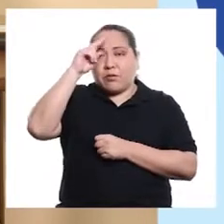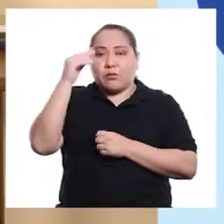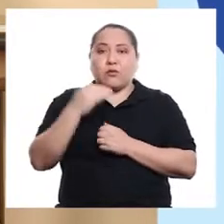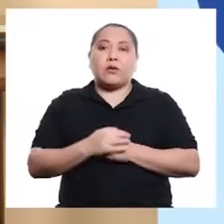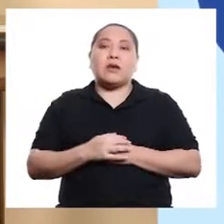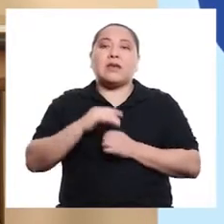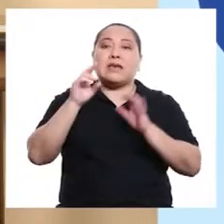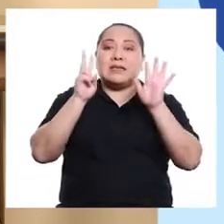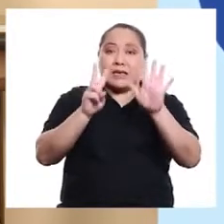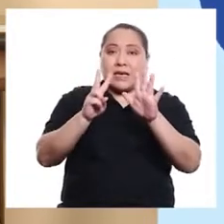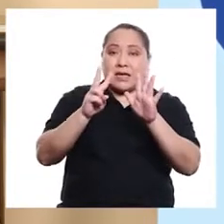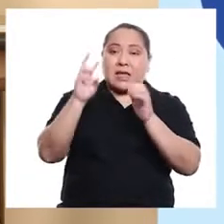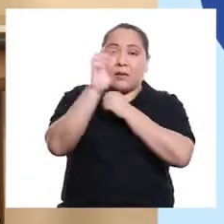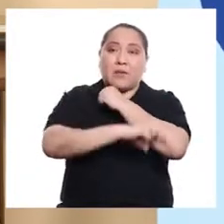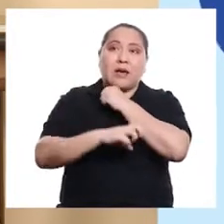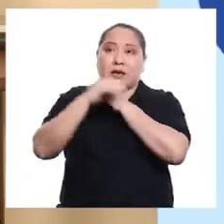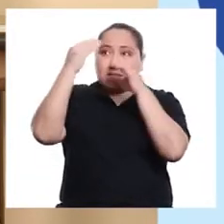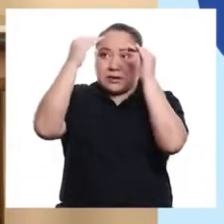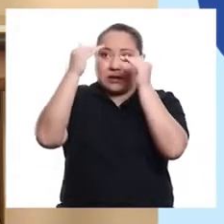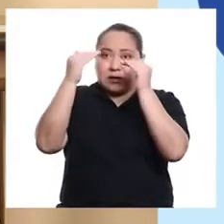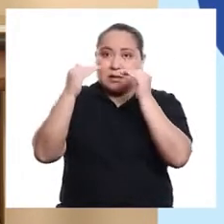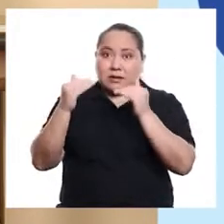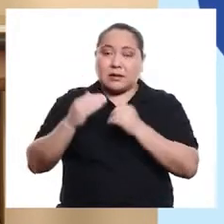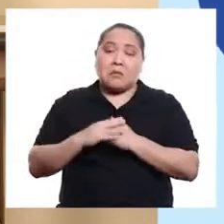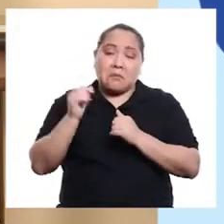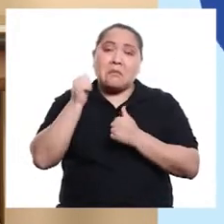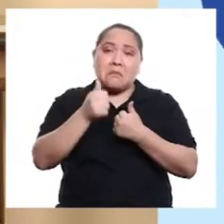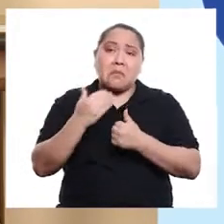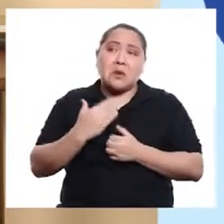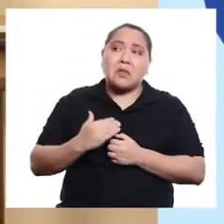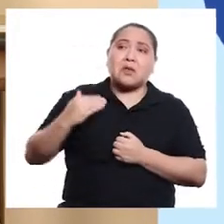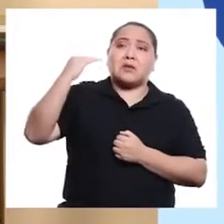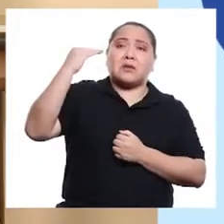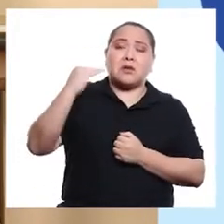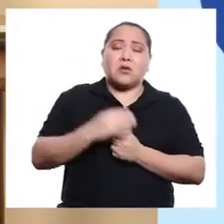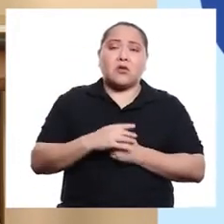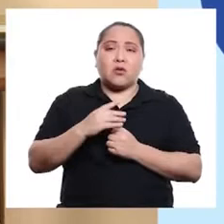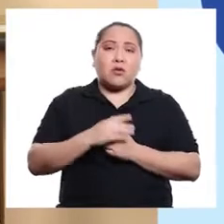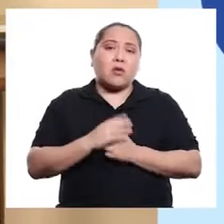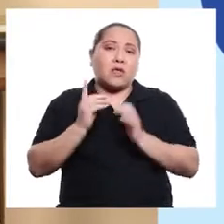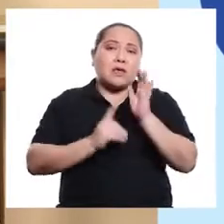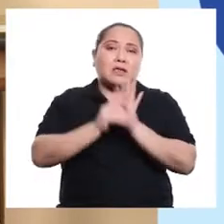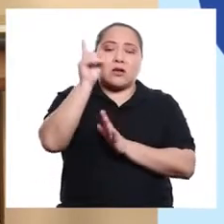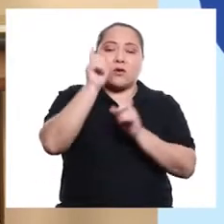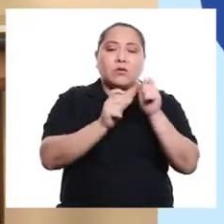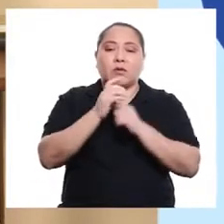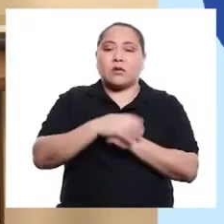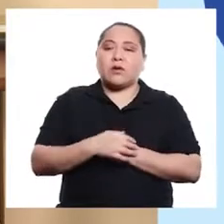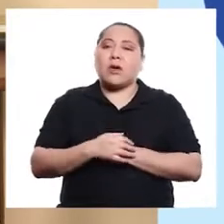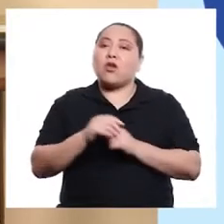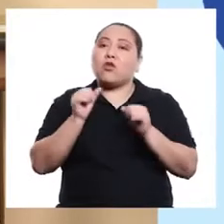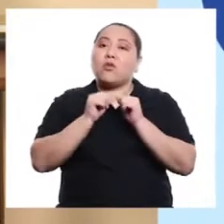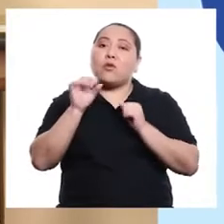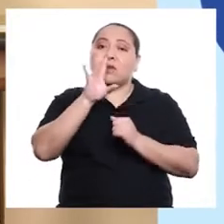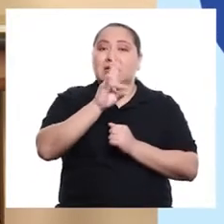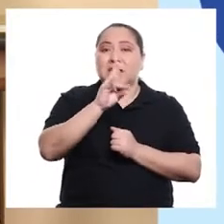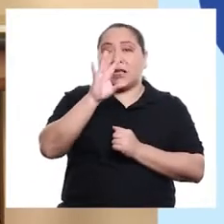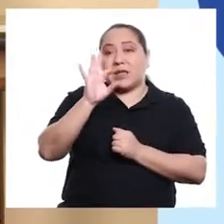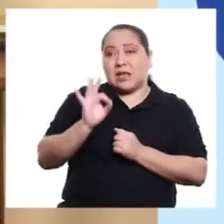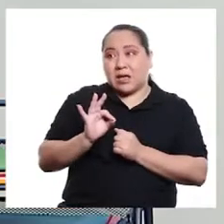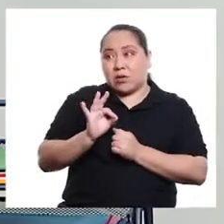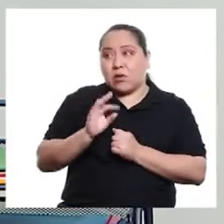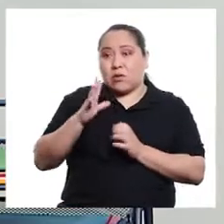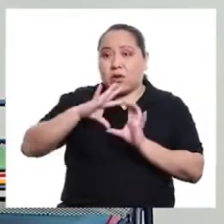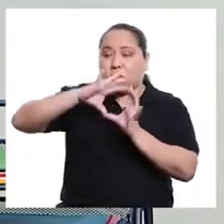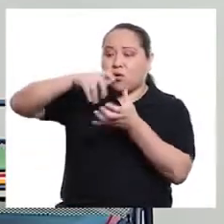los 7 países de América Latina con alto desarrollo humano y en el puesto 79 del ranking mundial, junto a